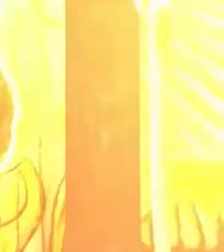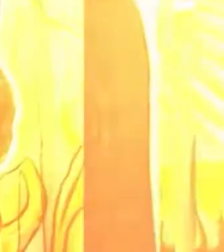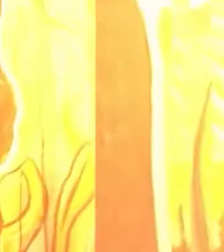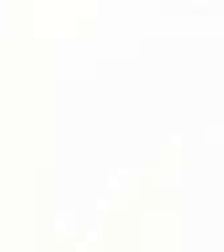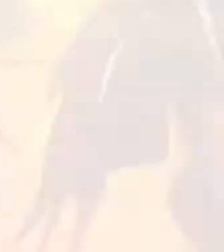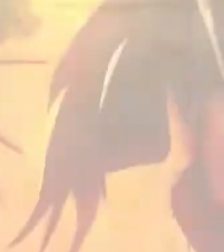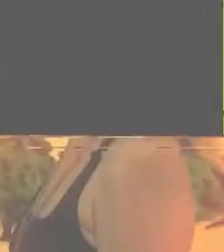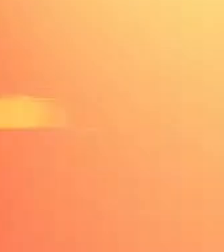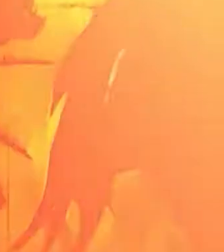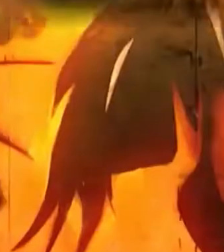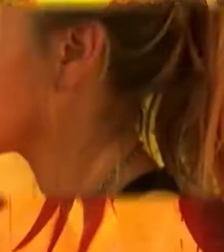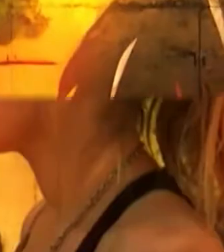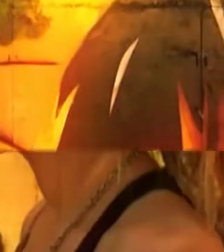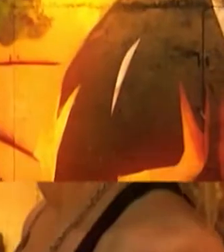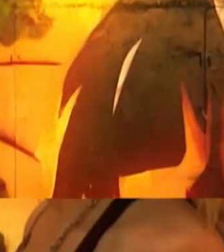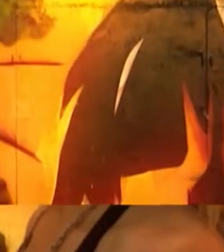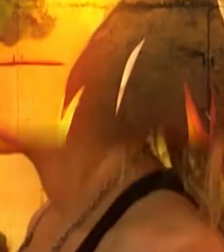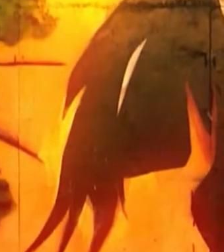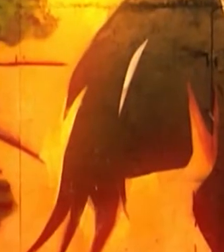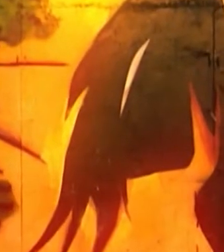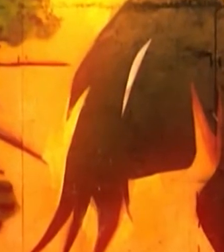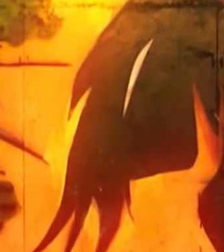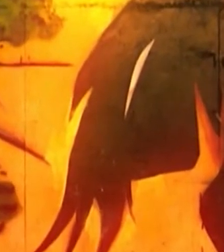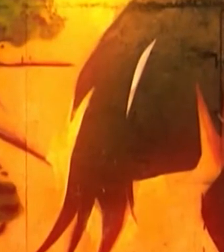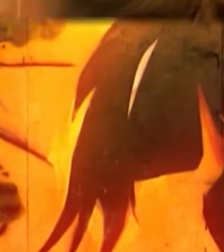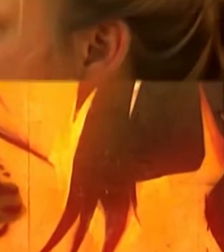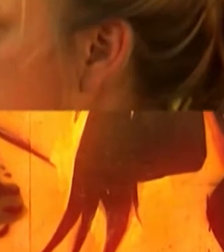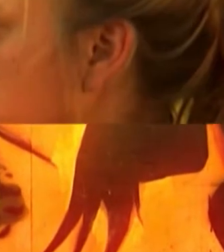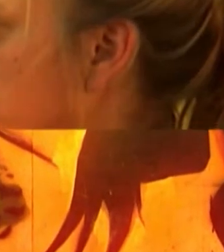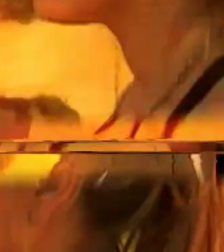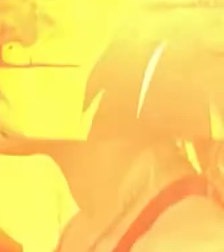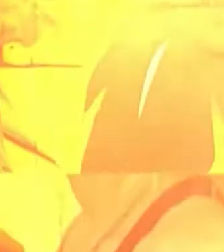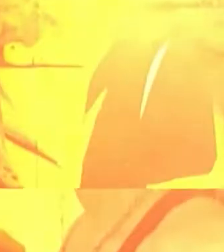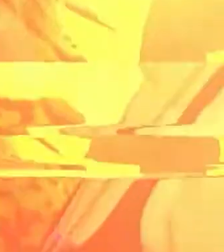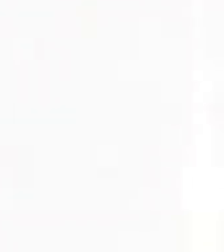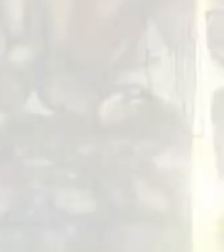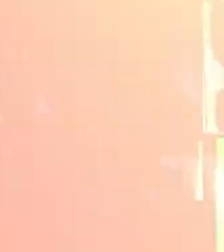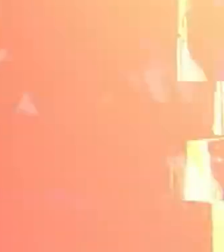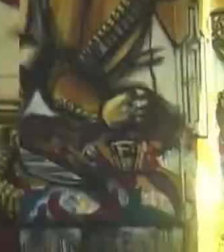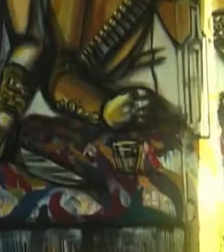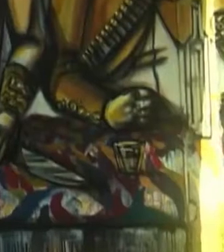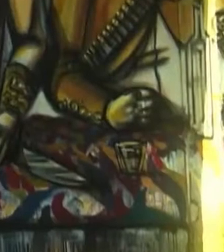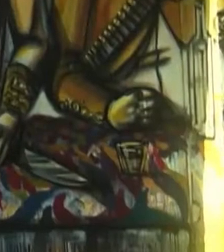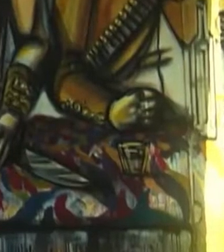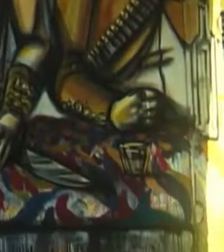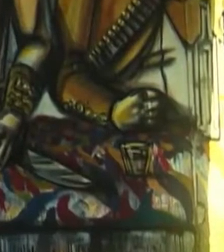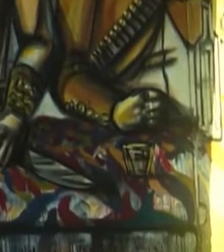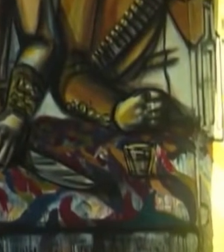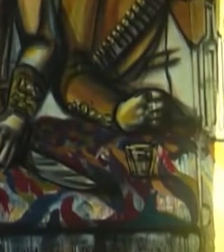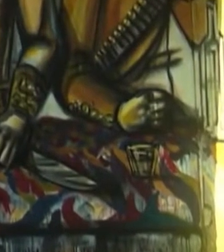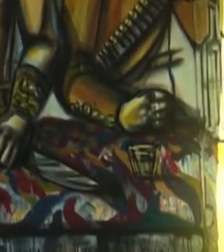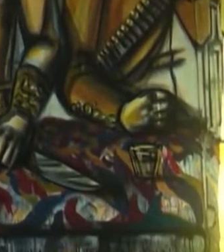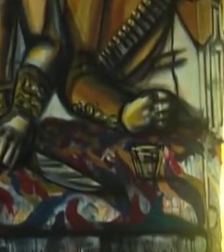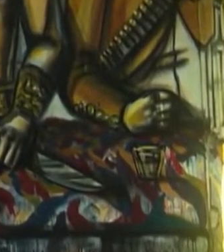Ay, corazón, corazón, corazón. Tus ojos me están llenando solo